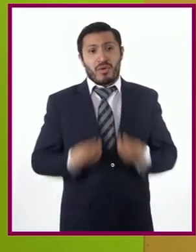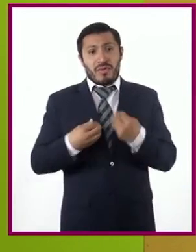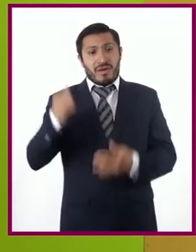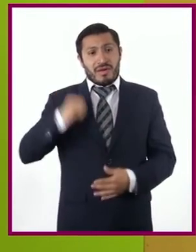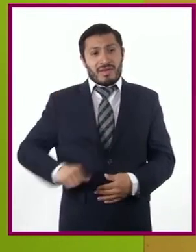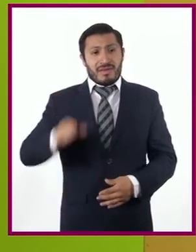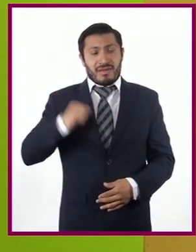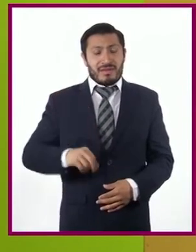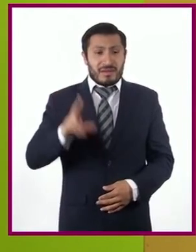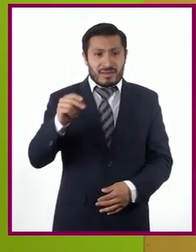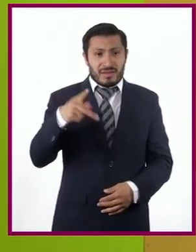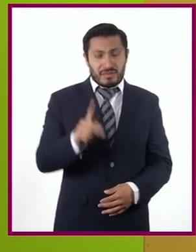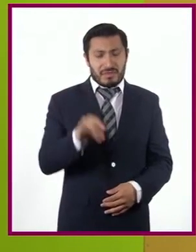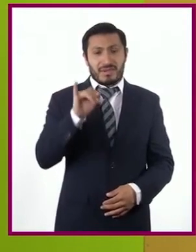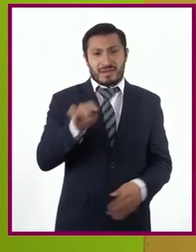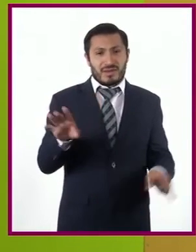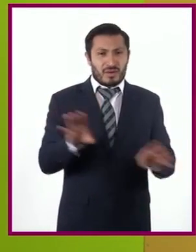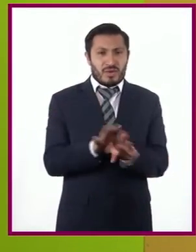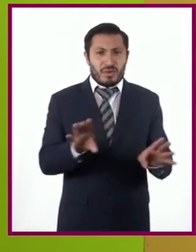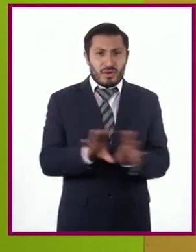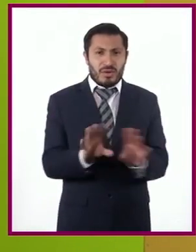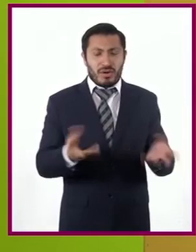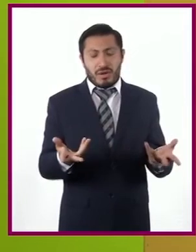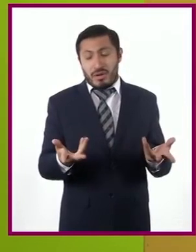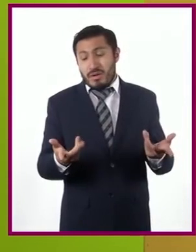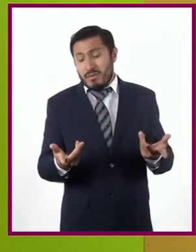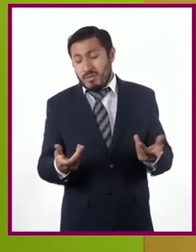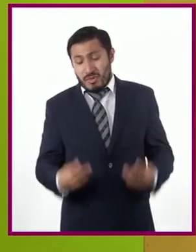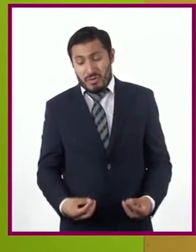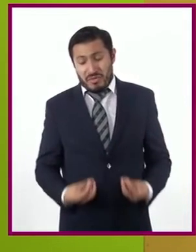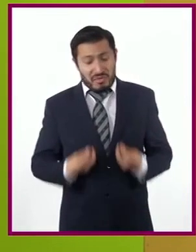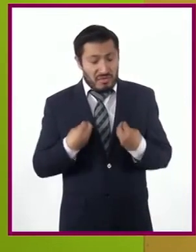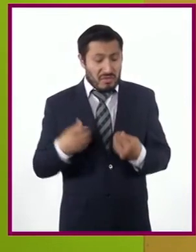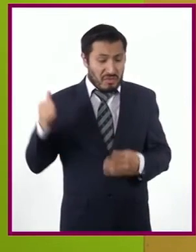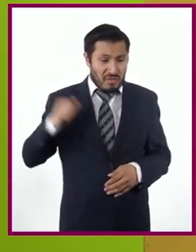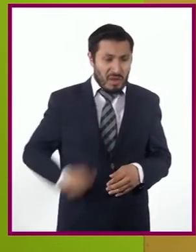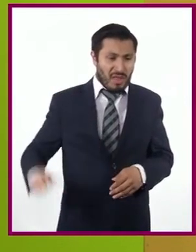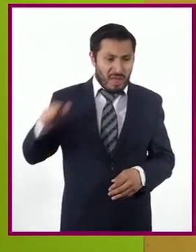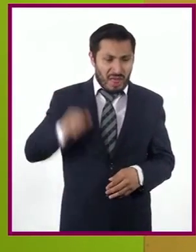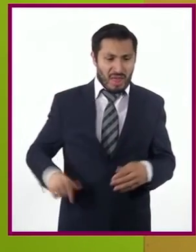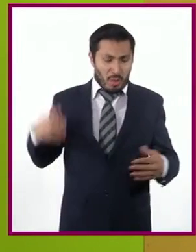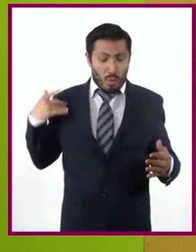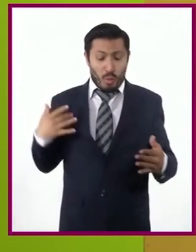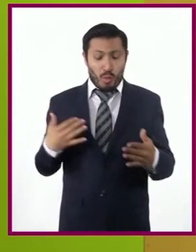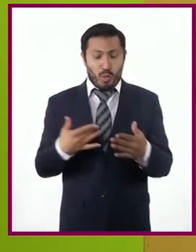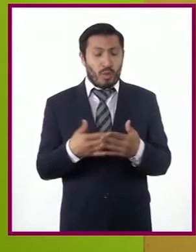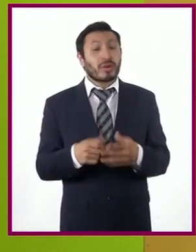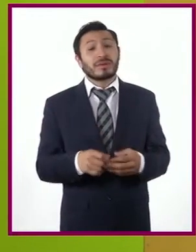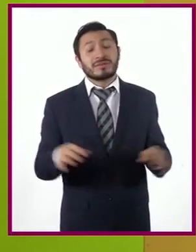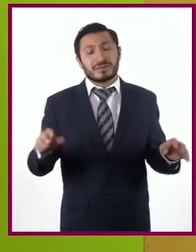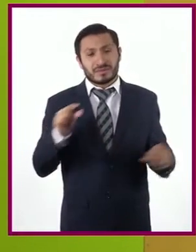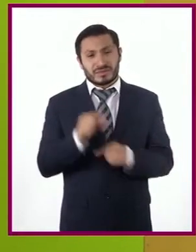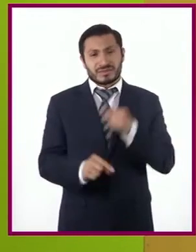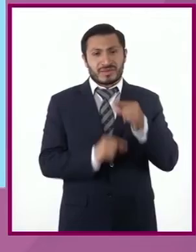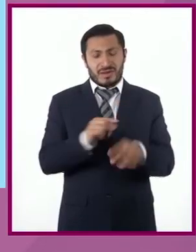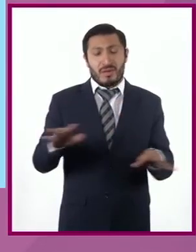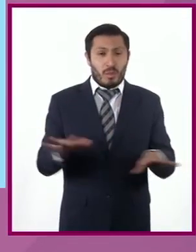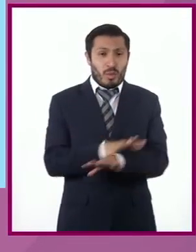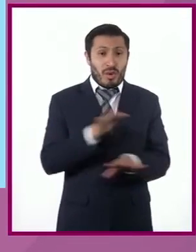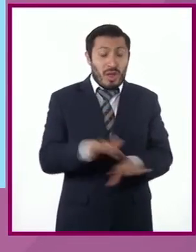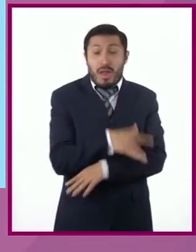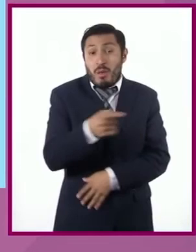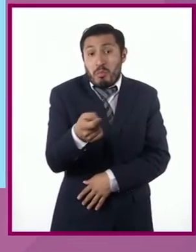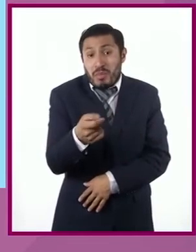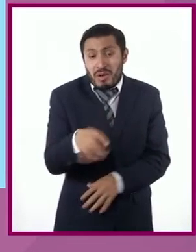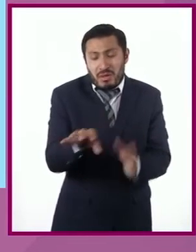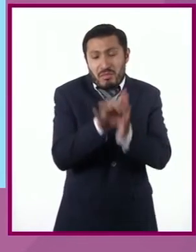tal, pero sí se trata de seres vivos que han existido desde hace miles de años. y que han cambiado muy poco.